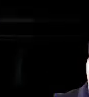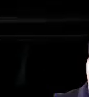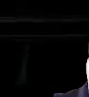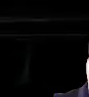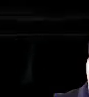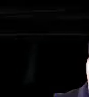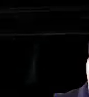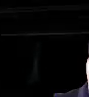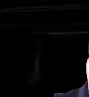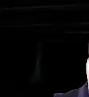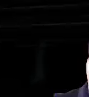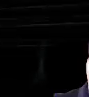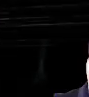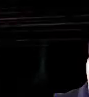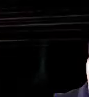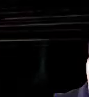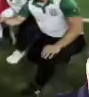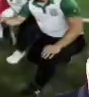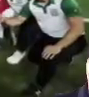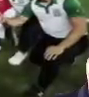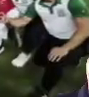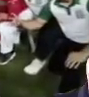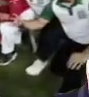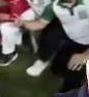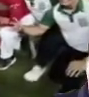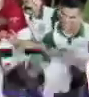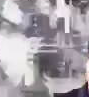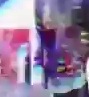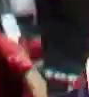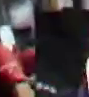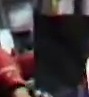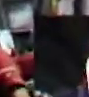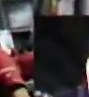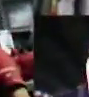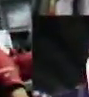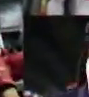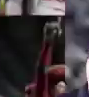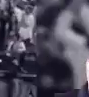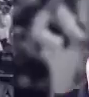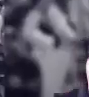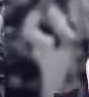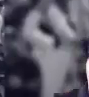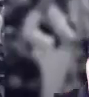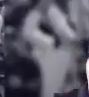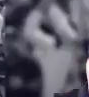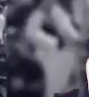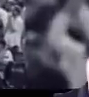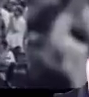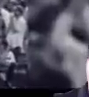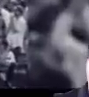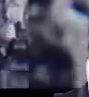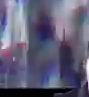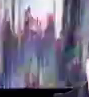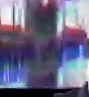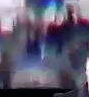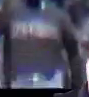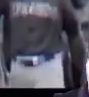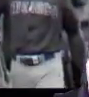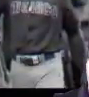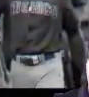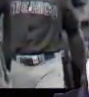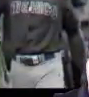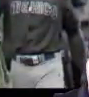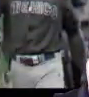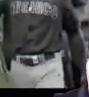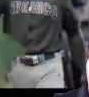Se le otorga el reconocimiento en esta modalidad luego de sus resultados en el Clásico Mundial de Béisbol, justa en la que obtuvo